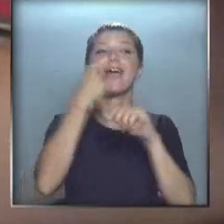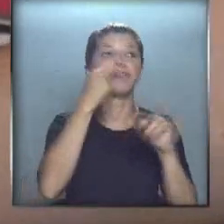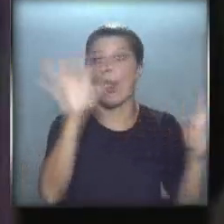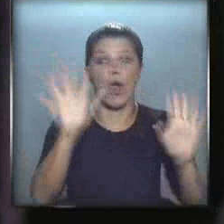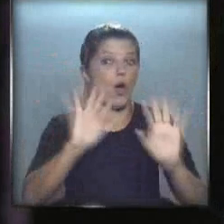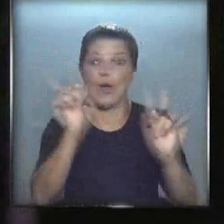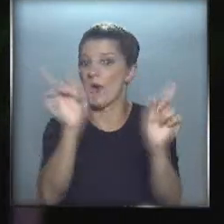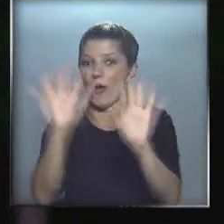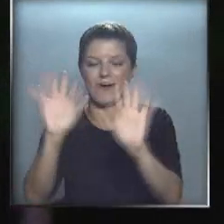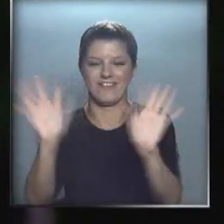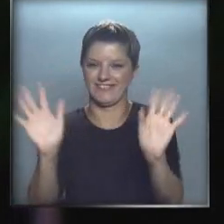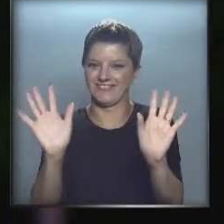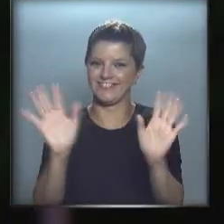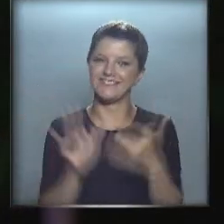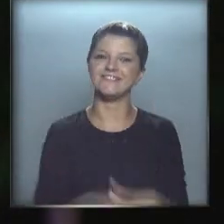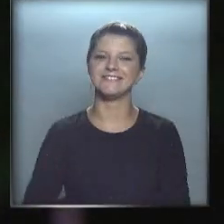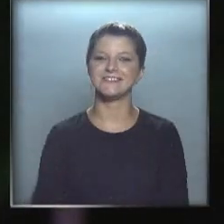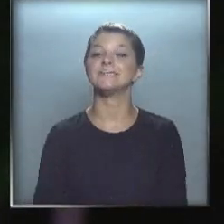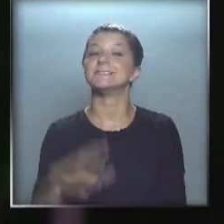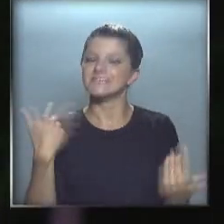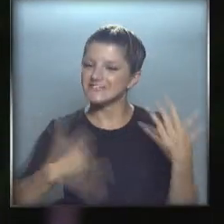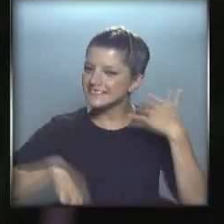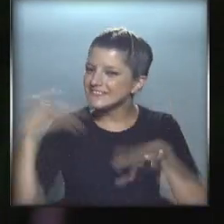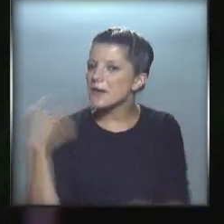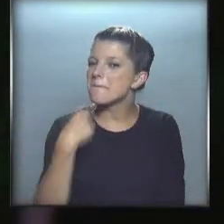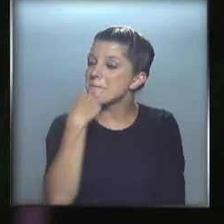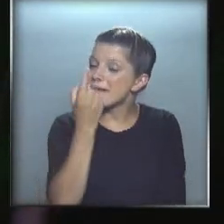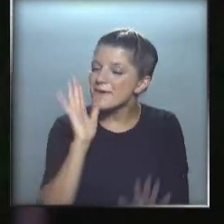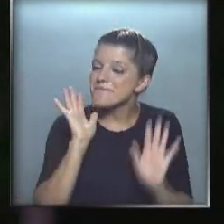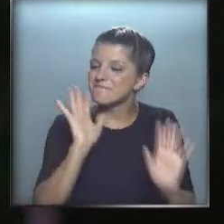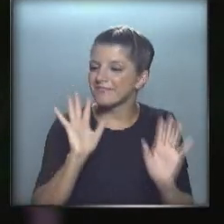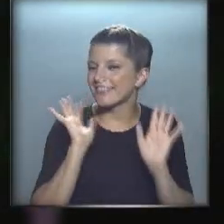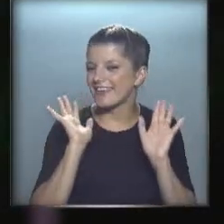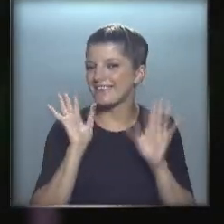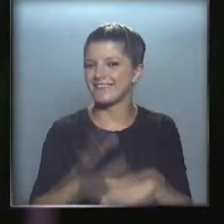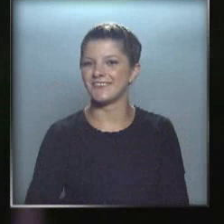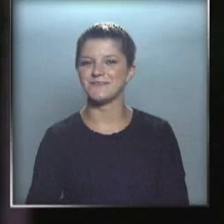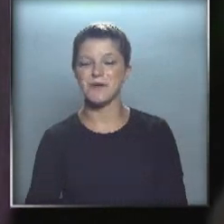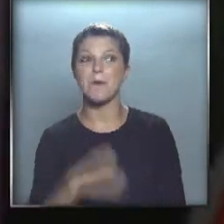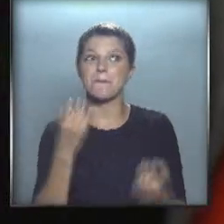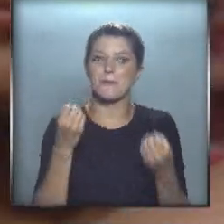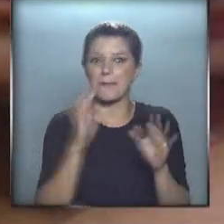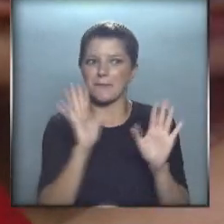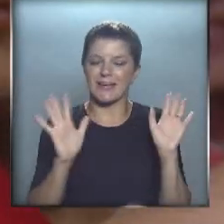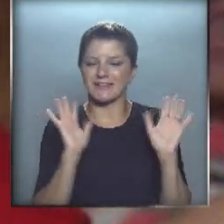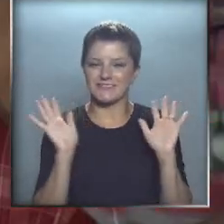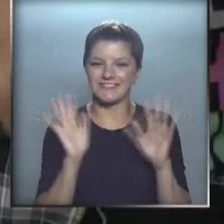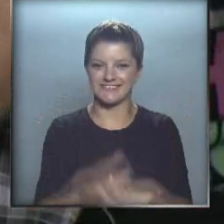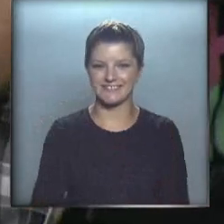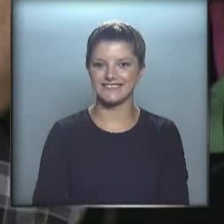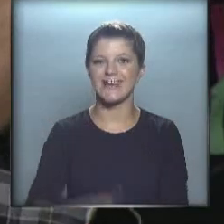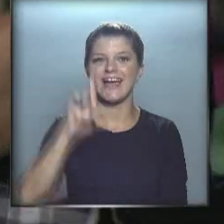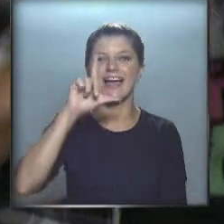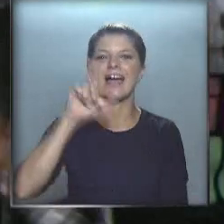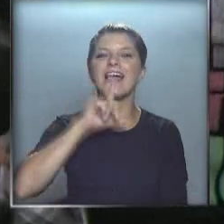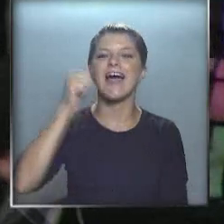Una pregunta, ¿no? Pregunta. No se pueden hacer declaraciones. Bueno, bueno. A ver, Lalo, no te vayas. Lalo, vení.